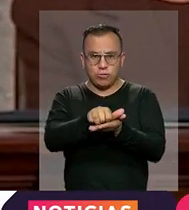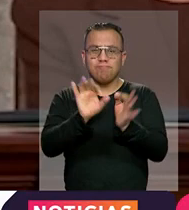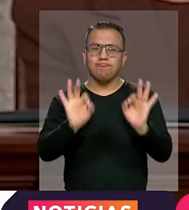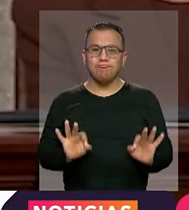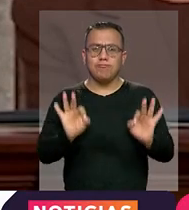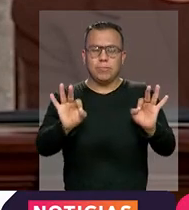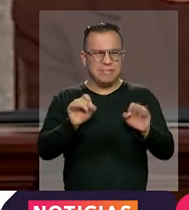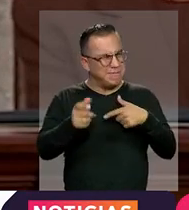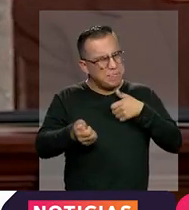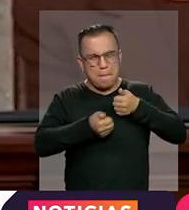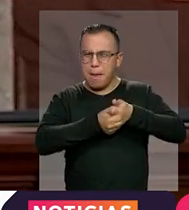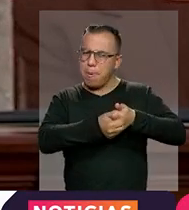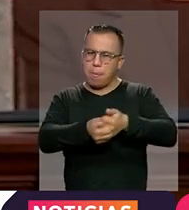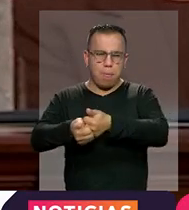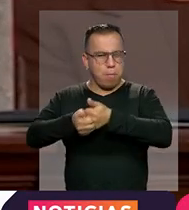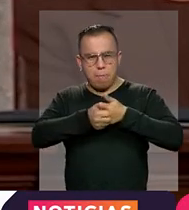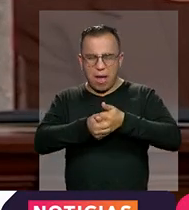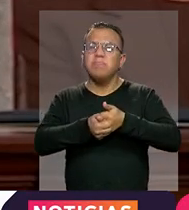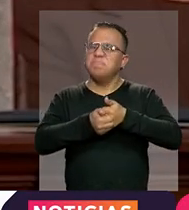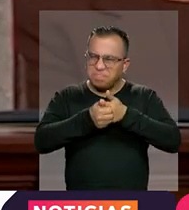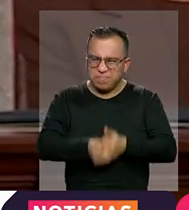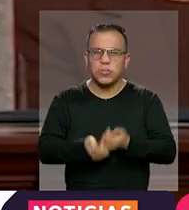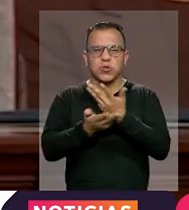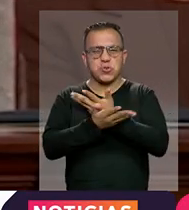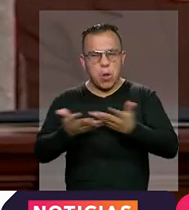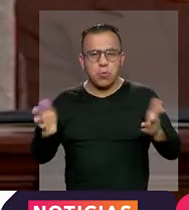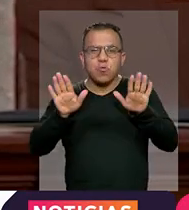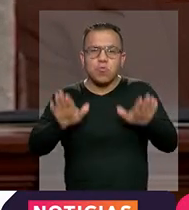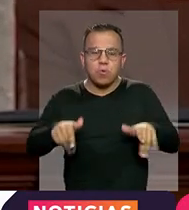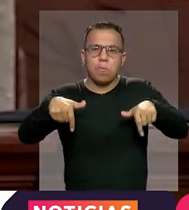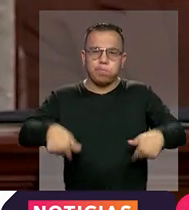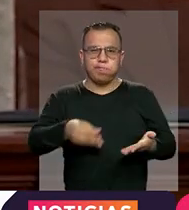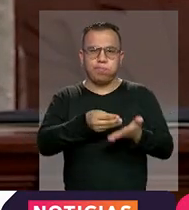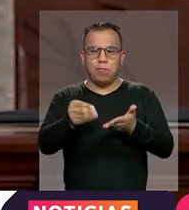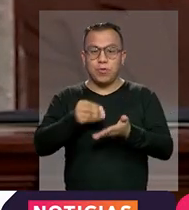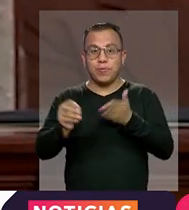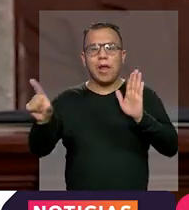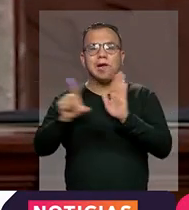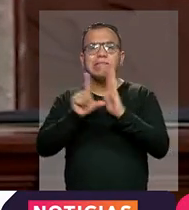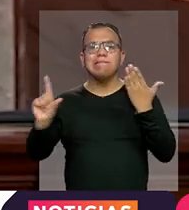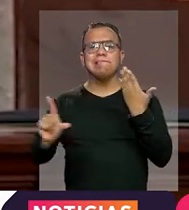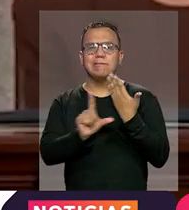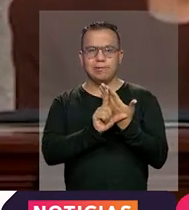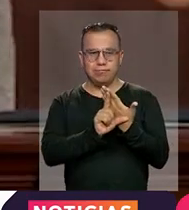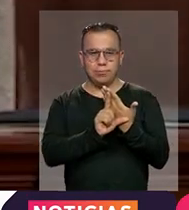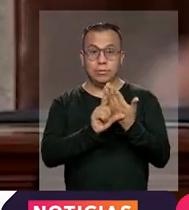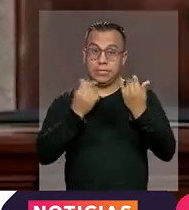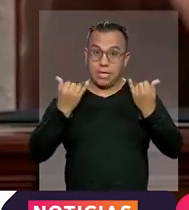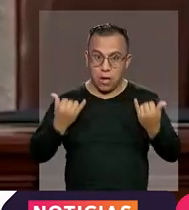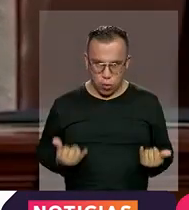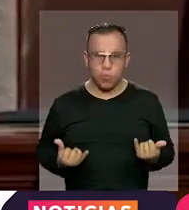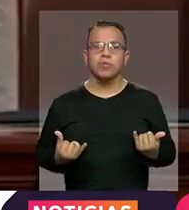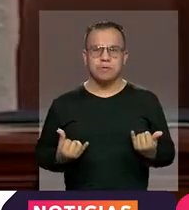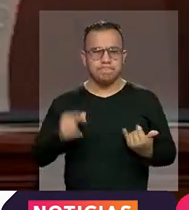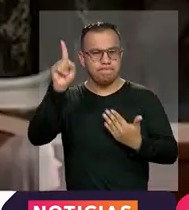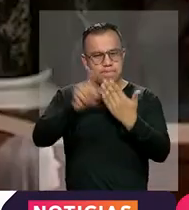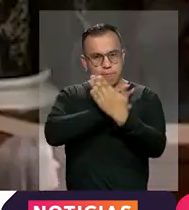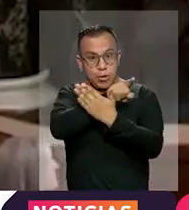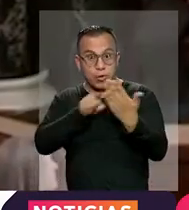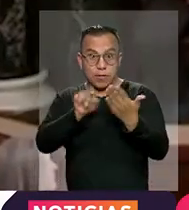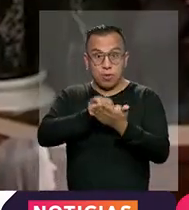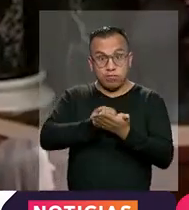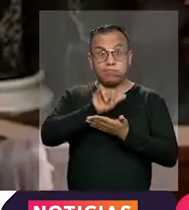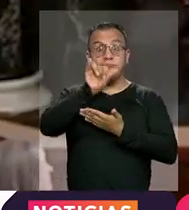a perseguirlos y vamos a perseguir sus bienes obtenidos en forma ilícita. Y ahora hemos prohibido